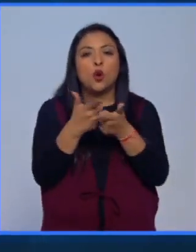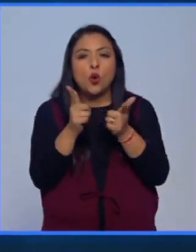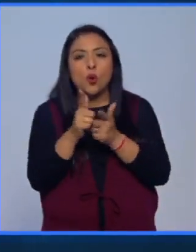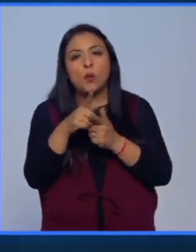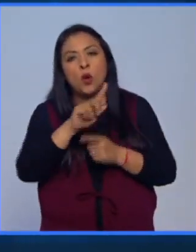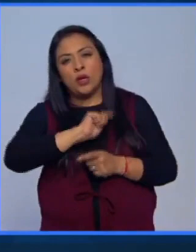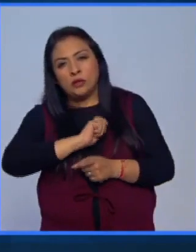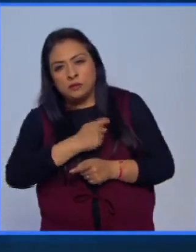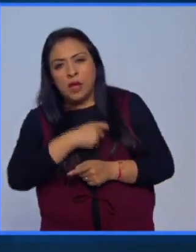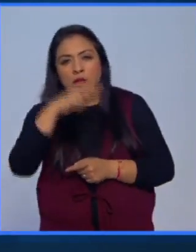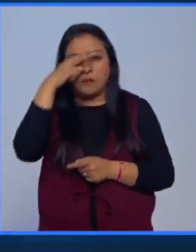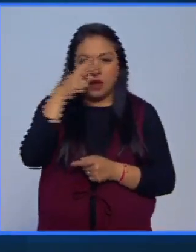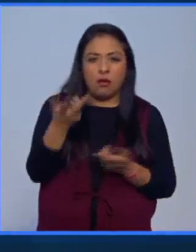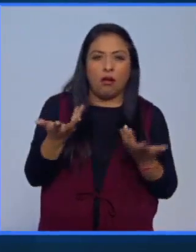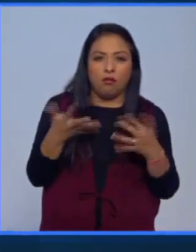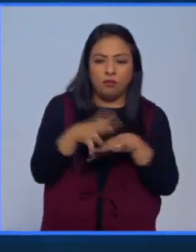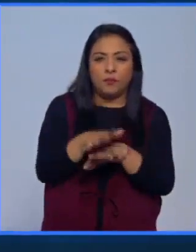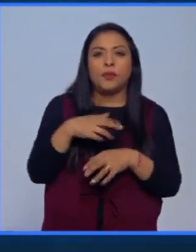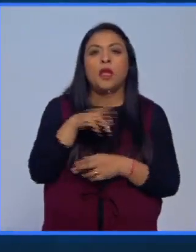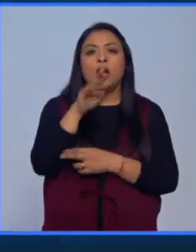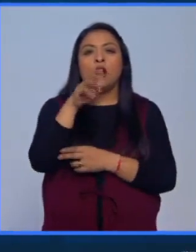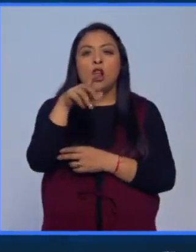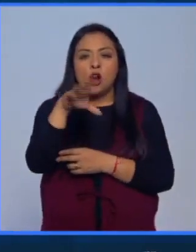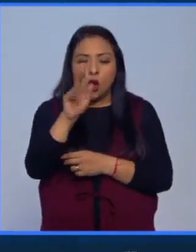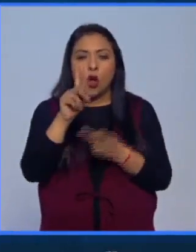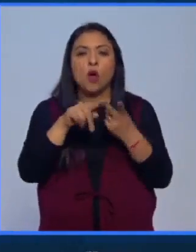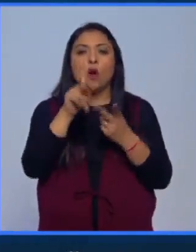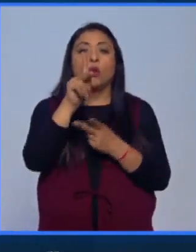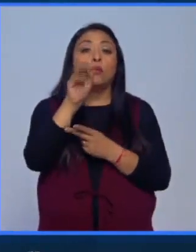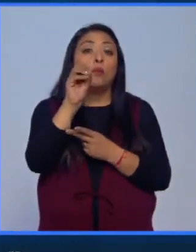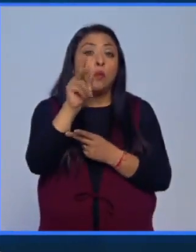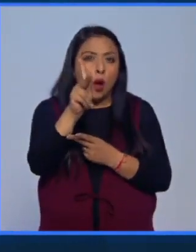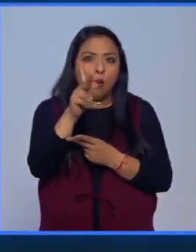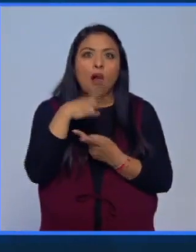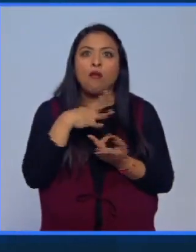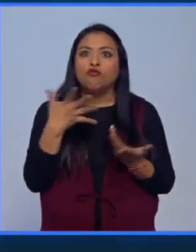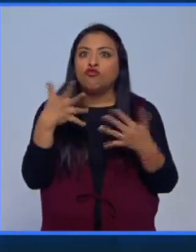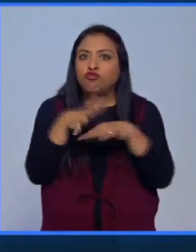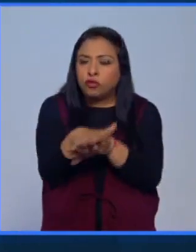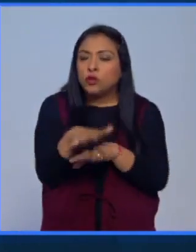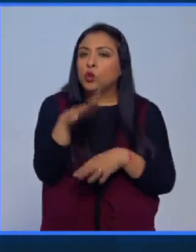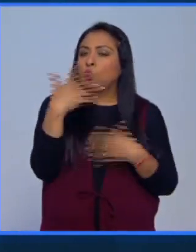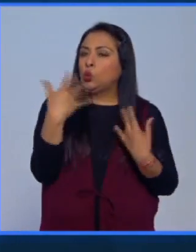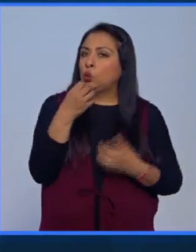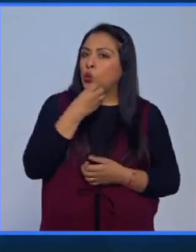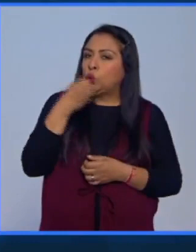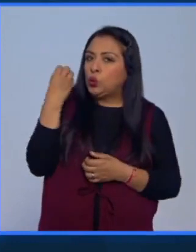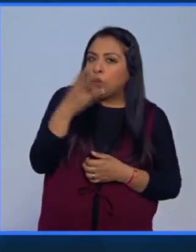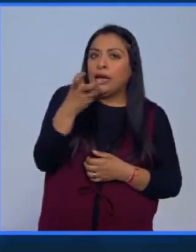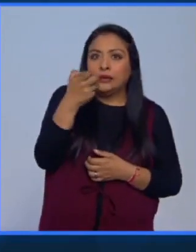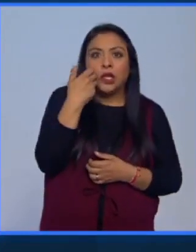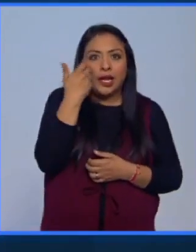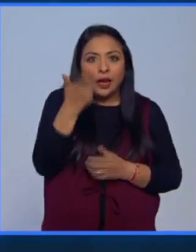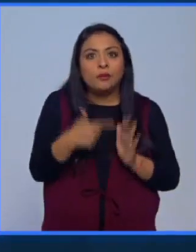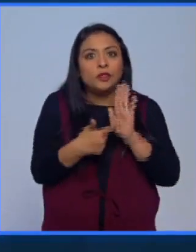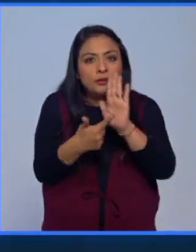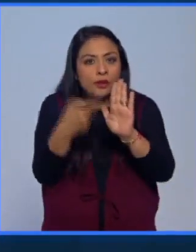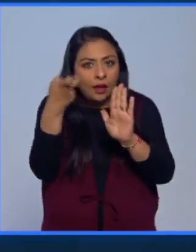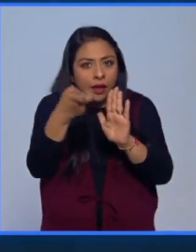mexicanas. El rock, el pop, ha conseguido fusiones extraordinarias y eso es lo que queremos llevar